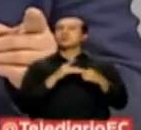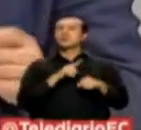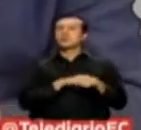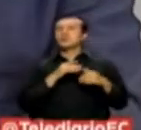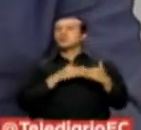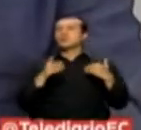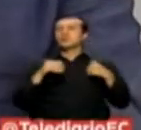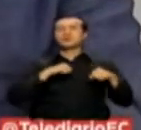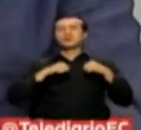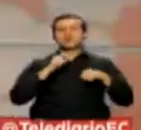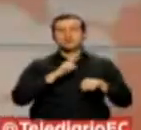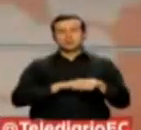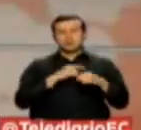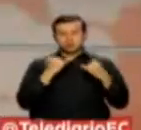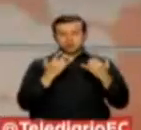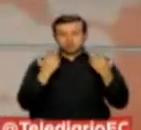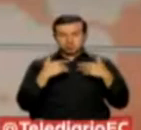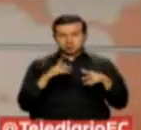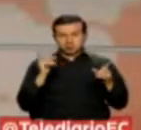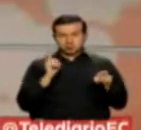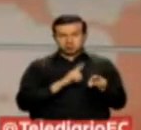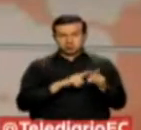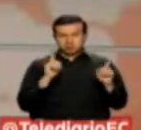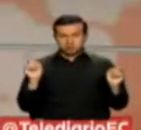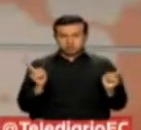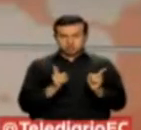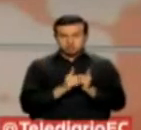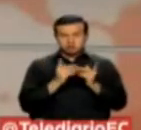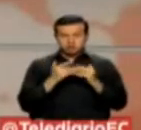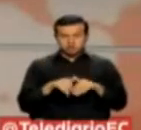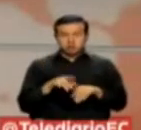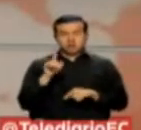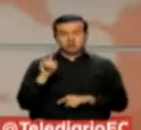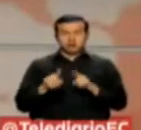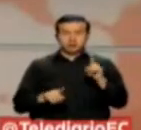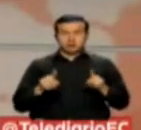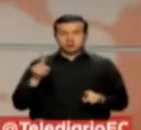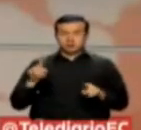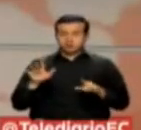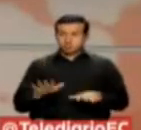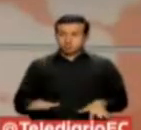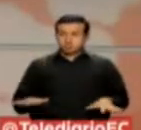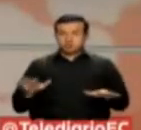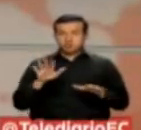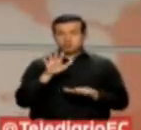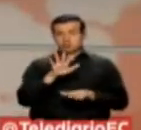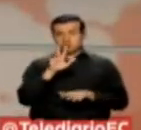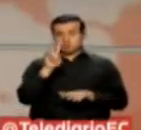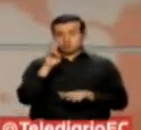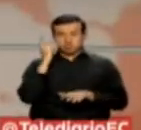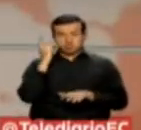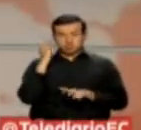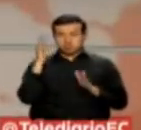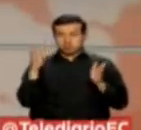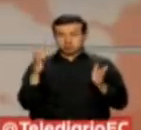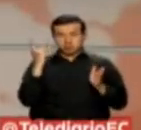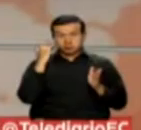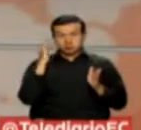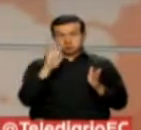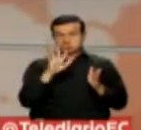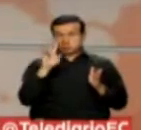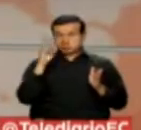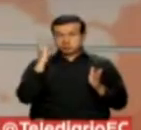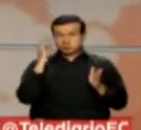trámite? Ahora estamos acortando esos tiempos. Estamos en algunas sucursales con 52 días, porque bueno, es hasta